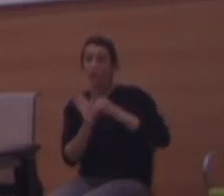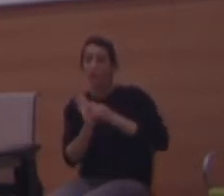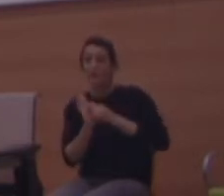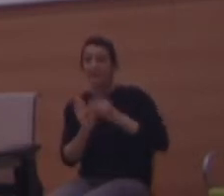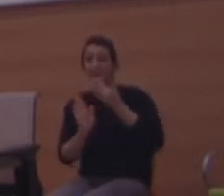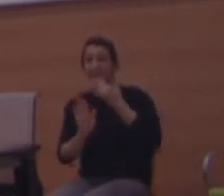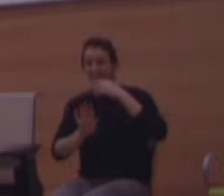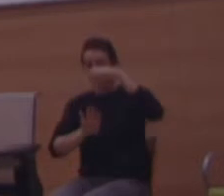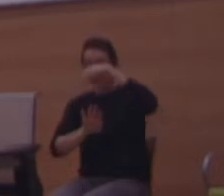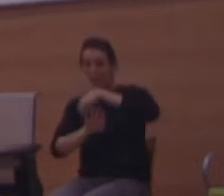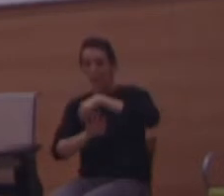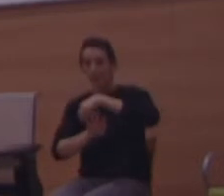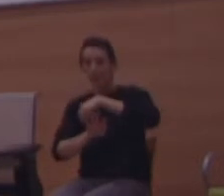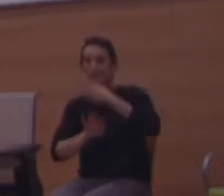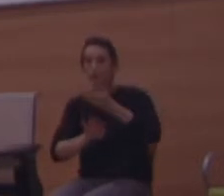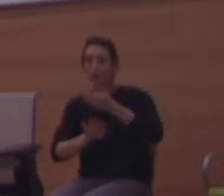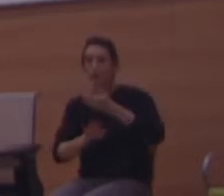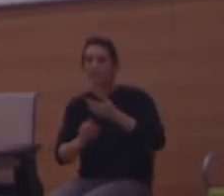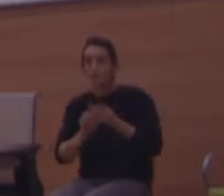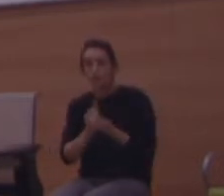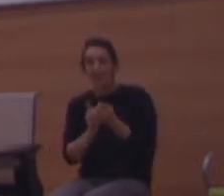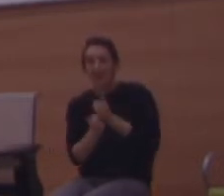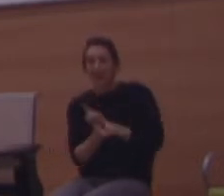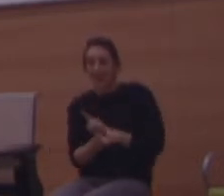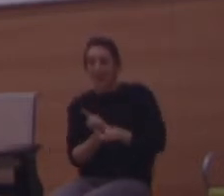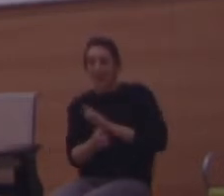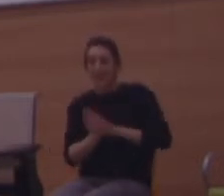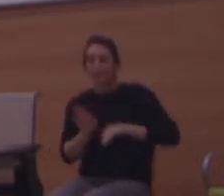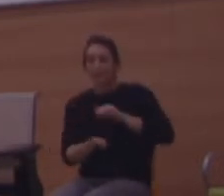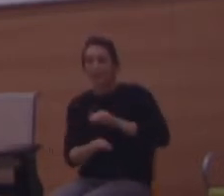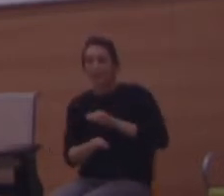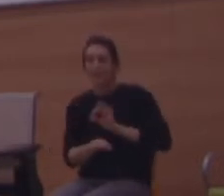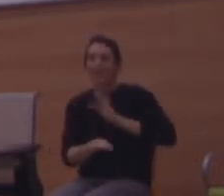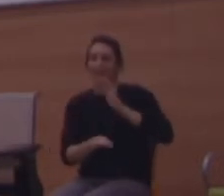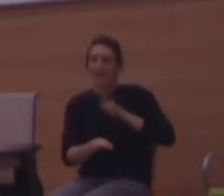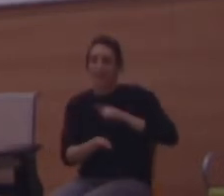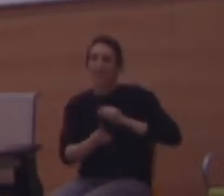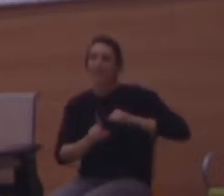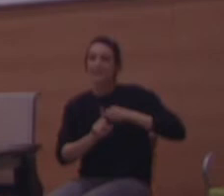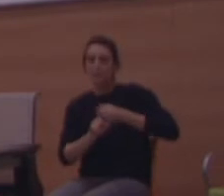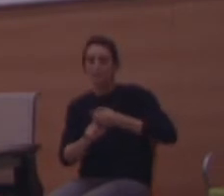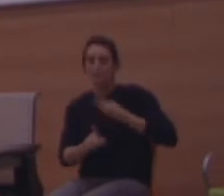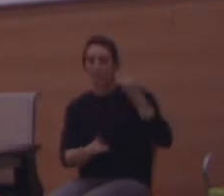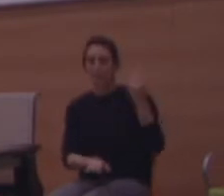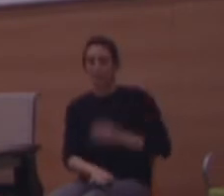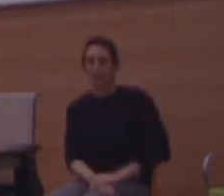pie, corrigen y compensan las alteraciones tanto digitales como digitometastarsales.